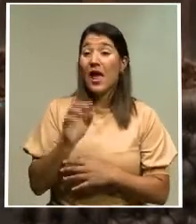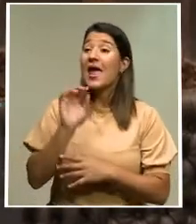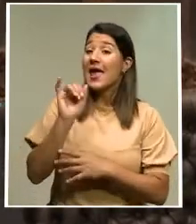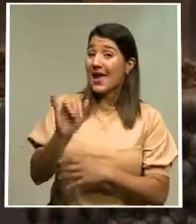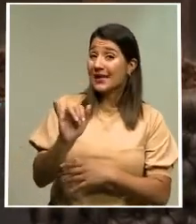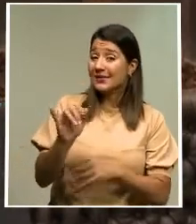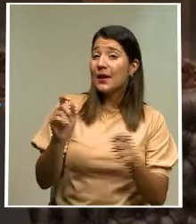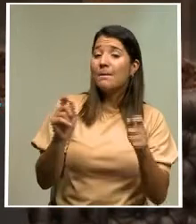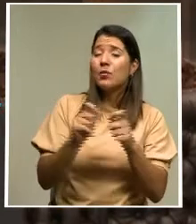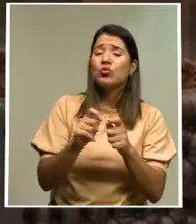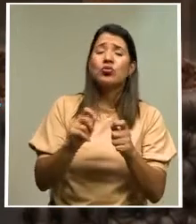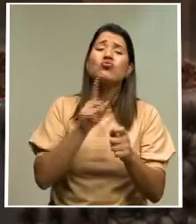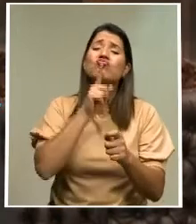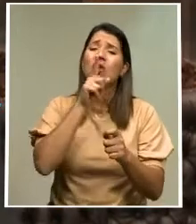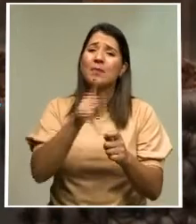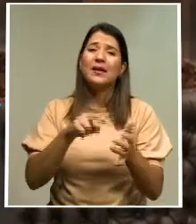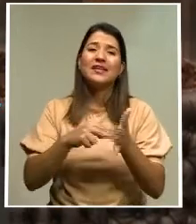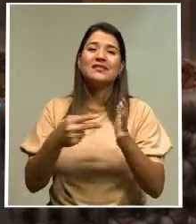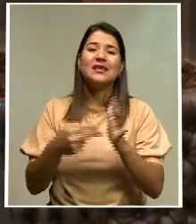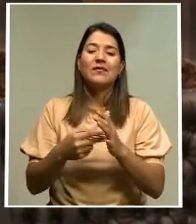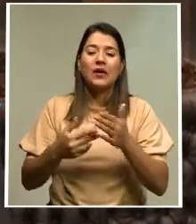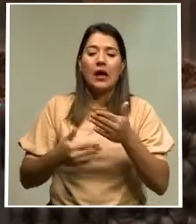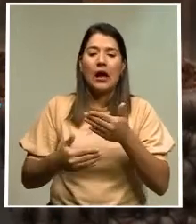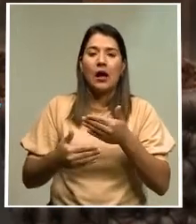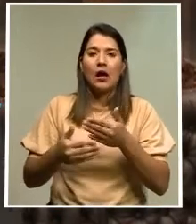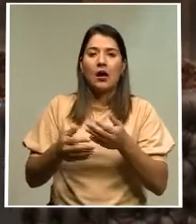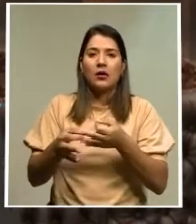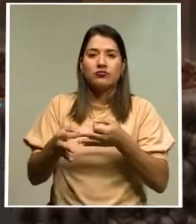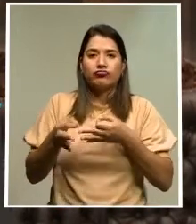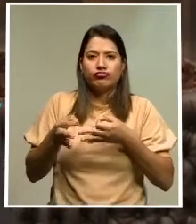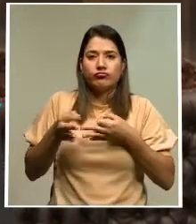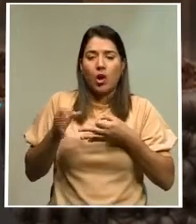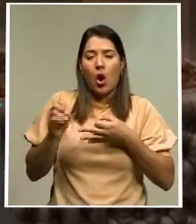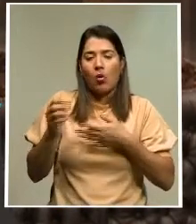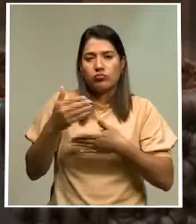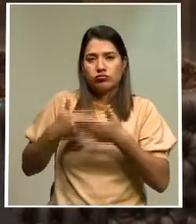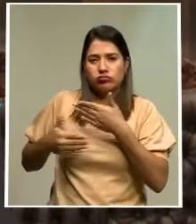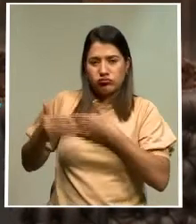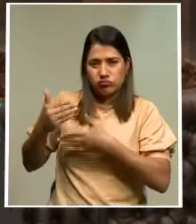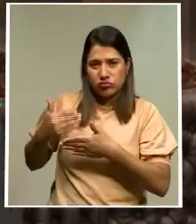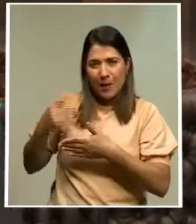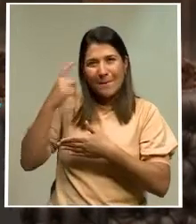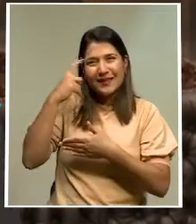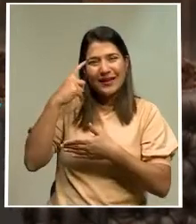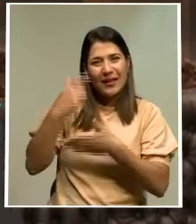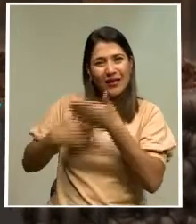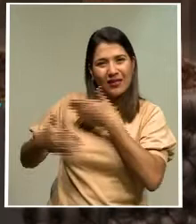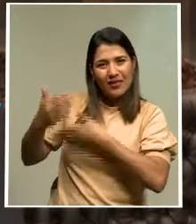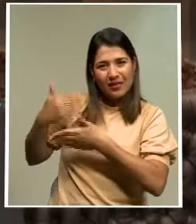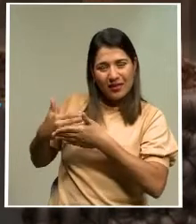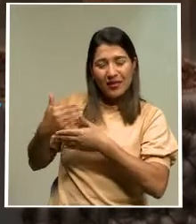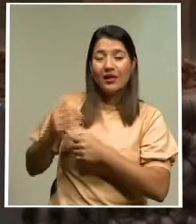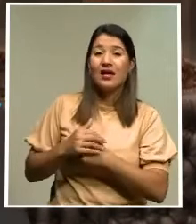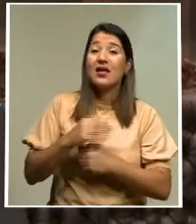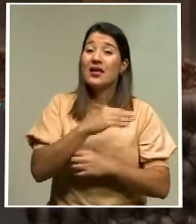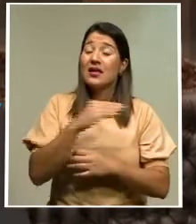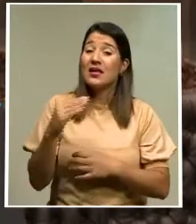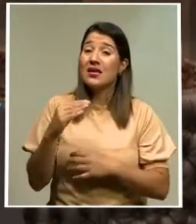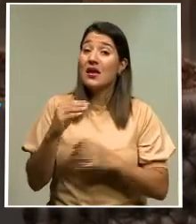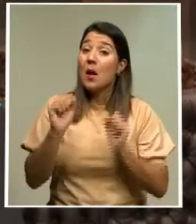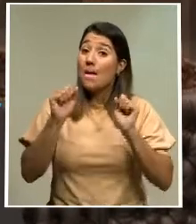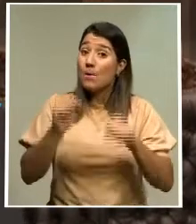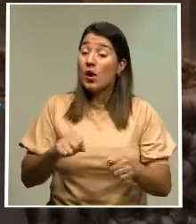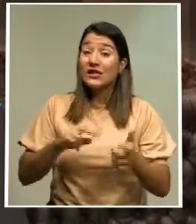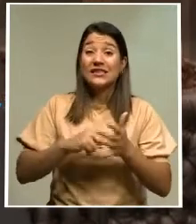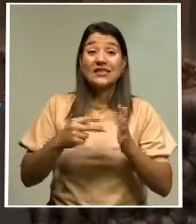retroceso que podría implicar eventualmente, si es avalado en la Sala Constitucional, un riesgo